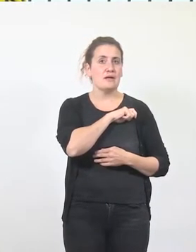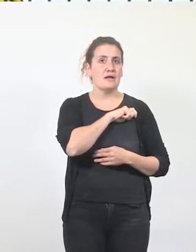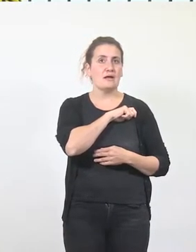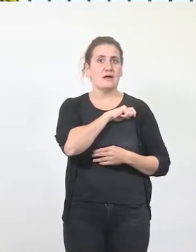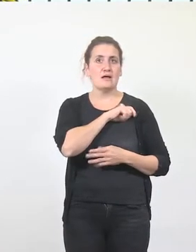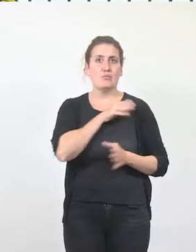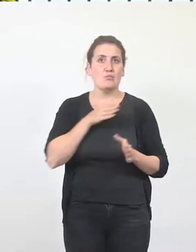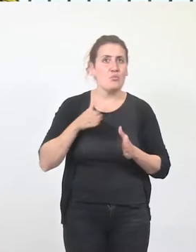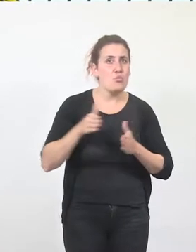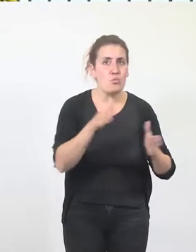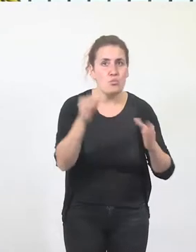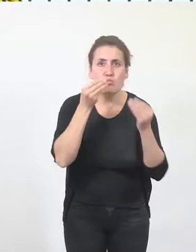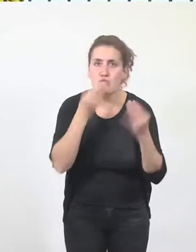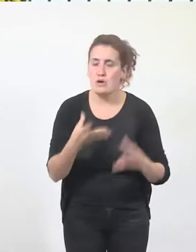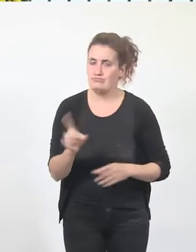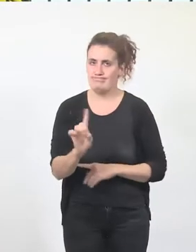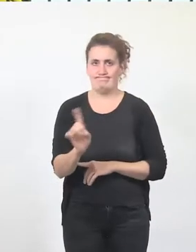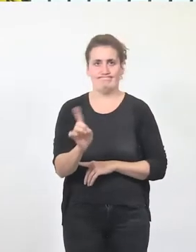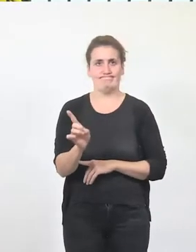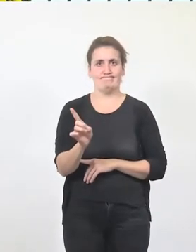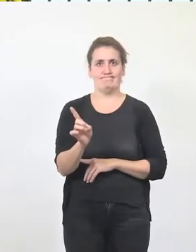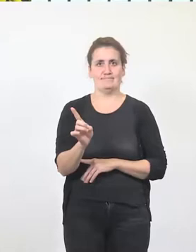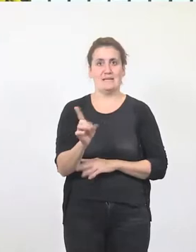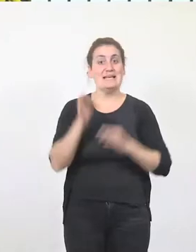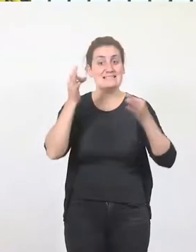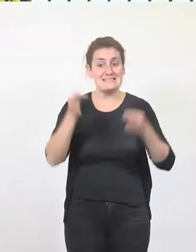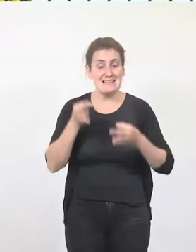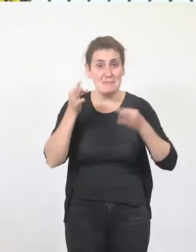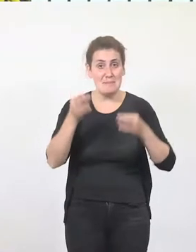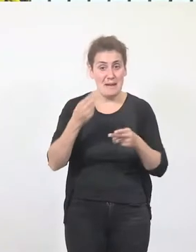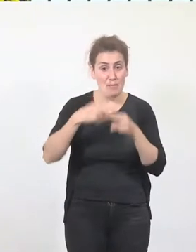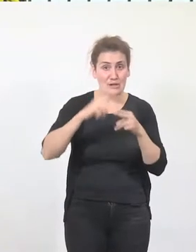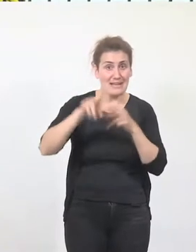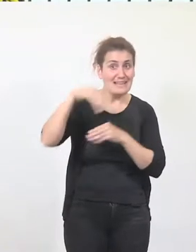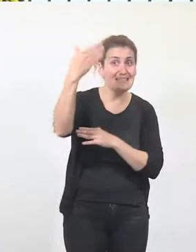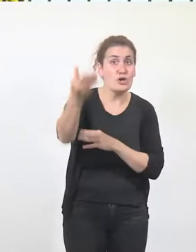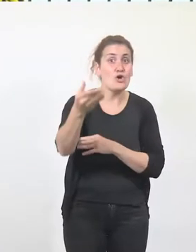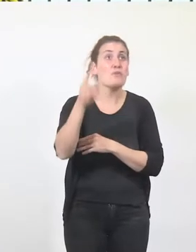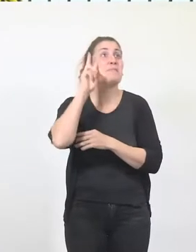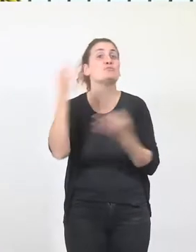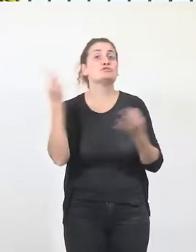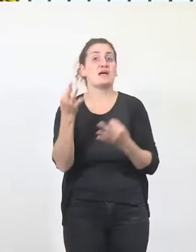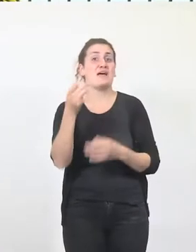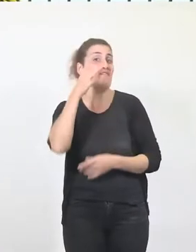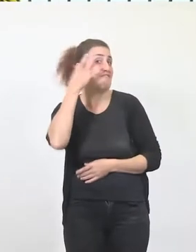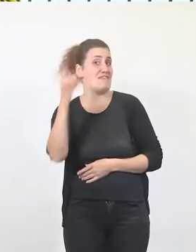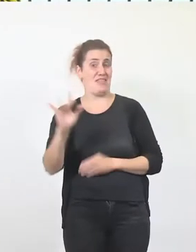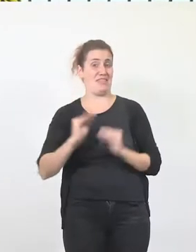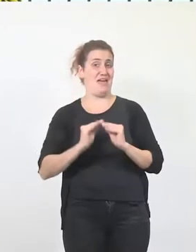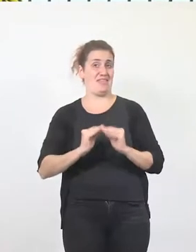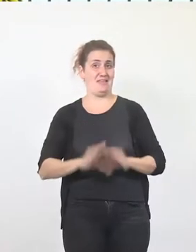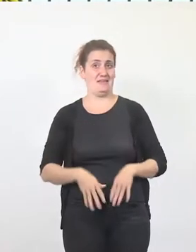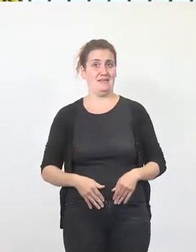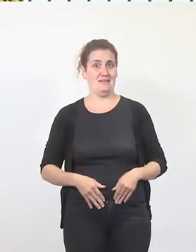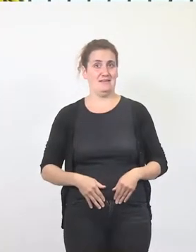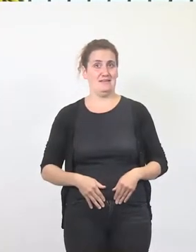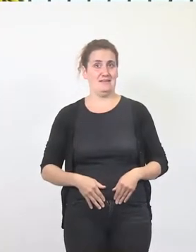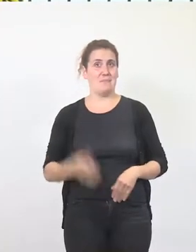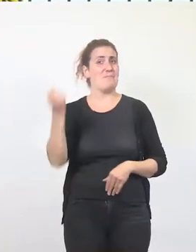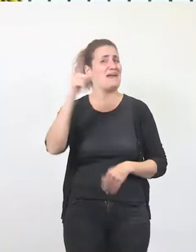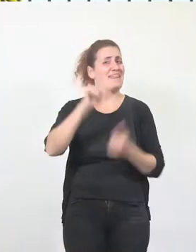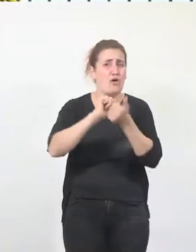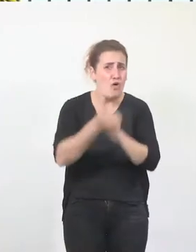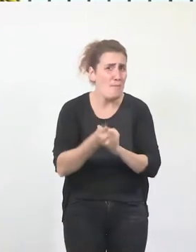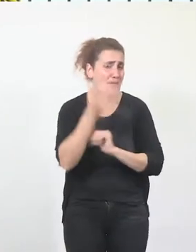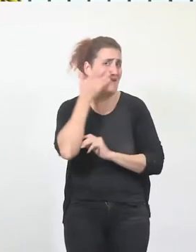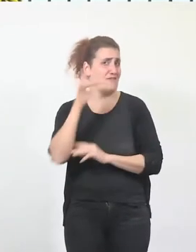en el buen camino. Siempre en esa política exterior solo vemos lo que hace Francia. Parece una copia de lo que está